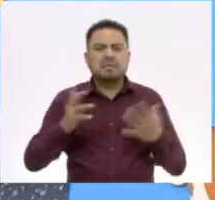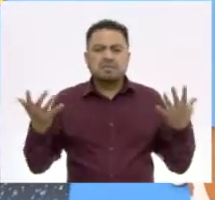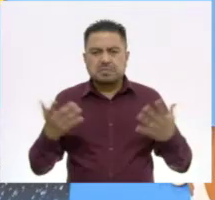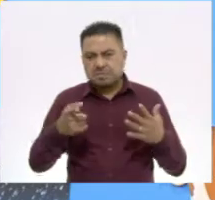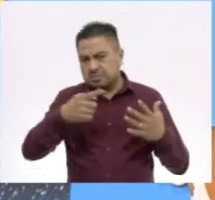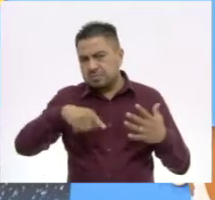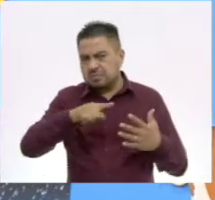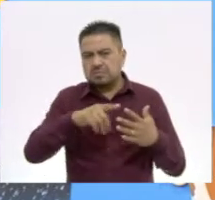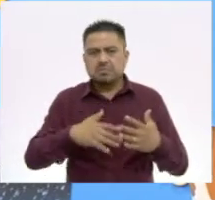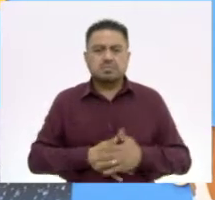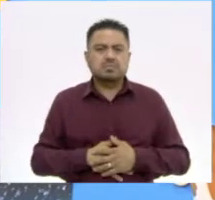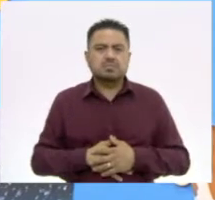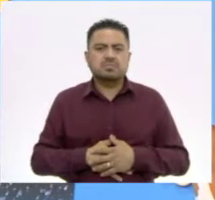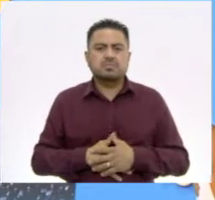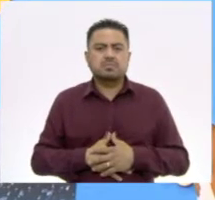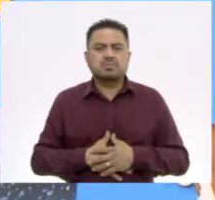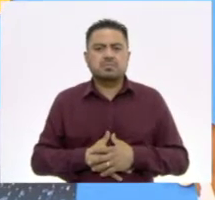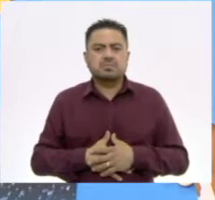hacerlo